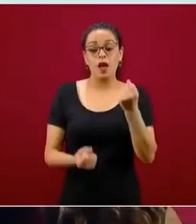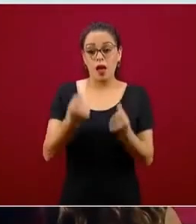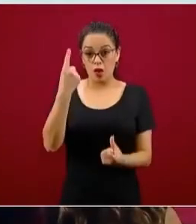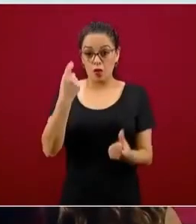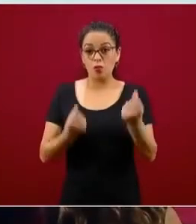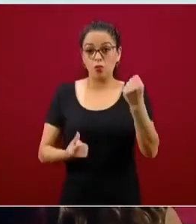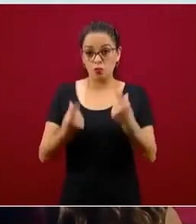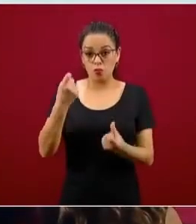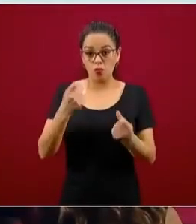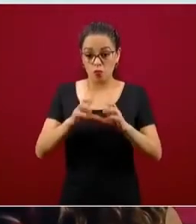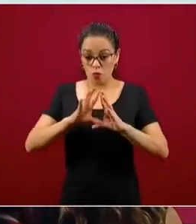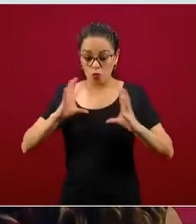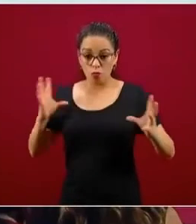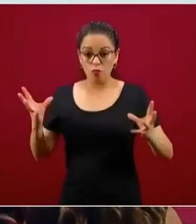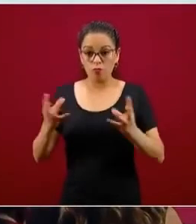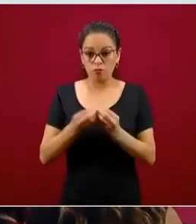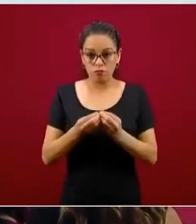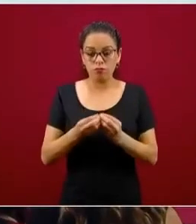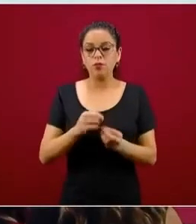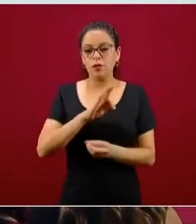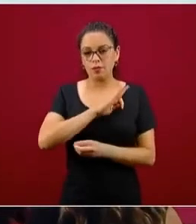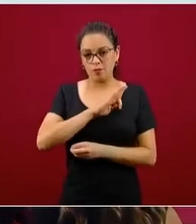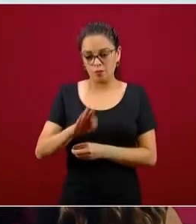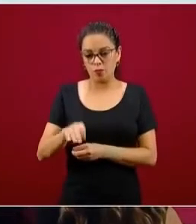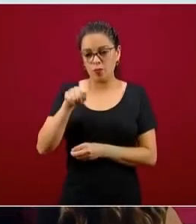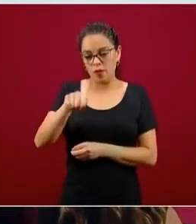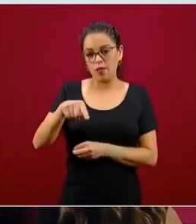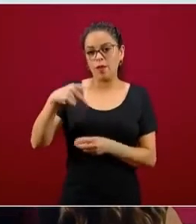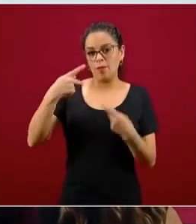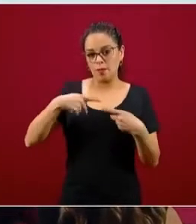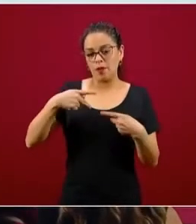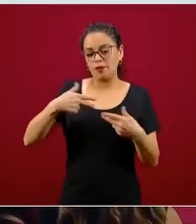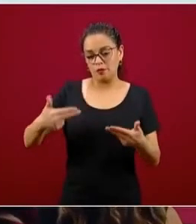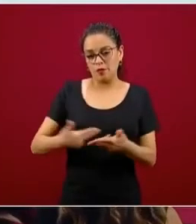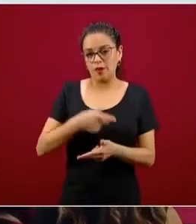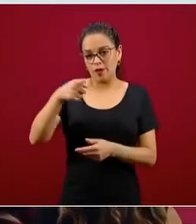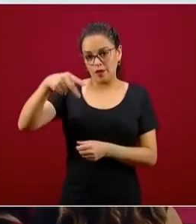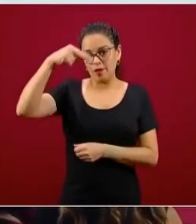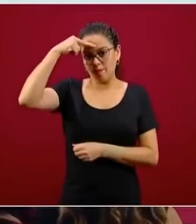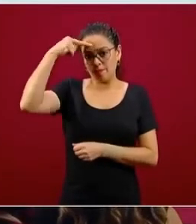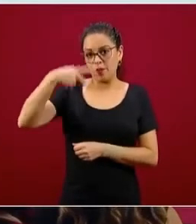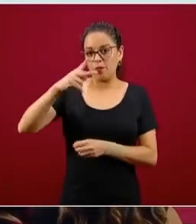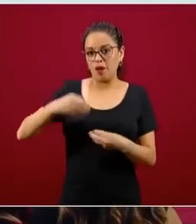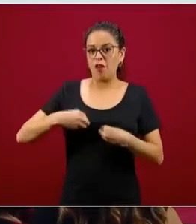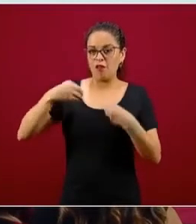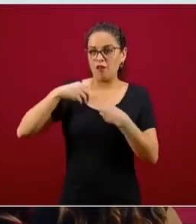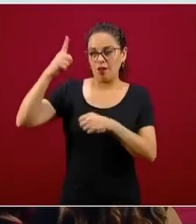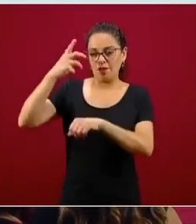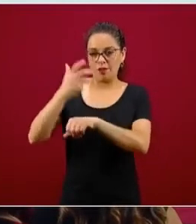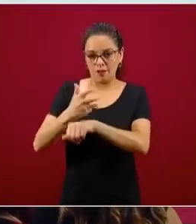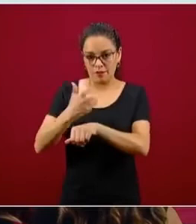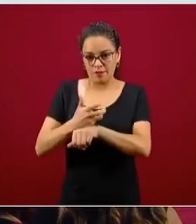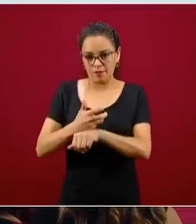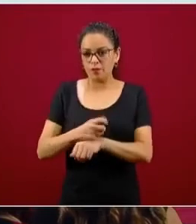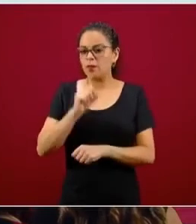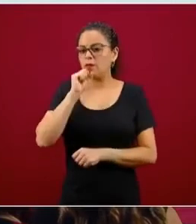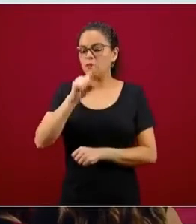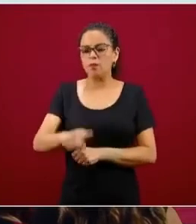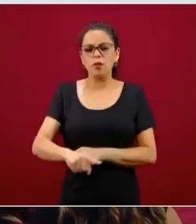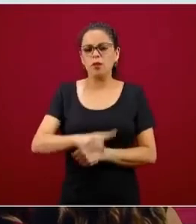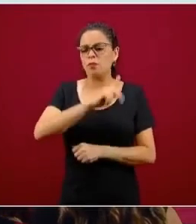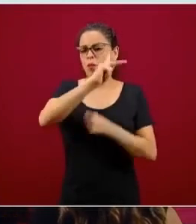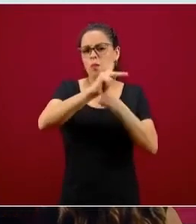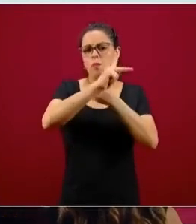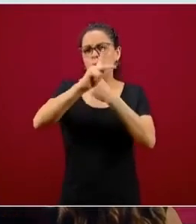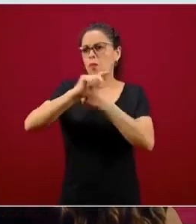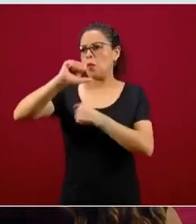dentro de estos totales estén los connacionales, en otras circunstancias podría ser que, como ocurre en cualquier parte del mundo, hay también